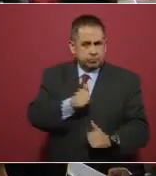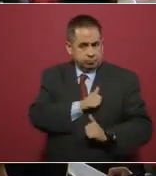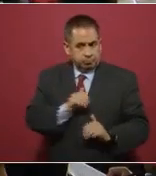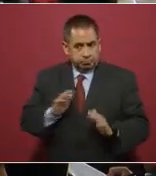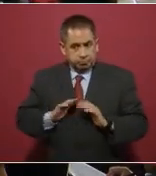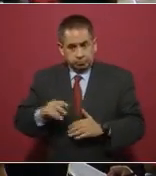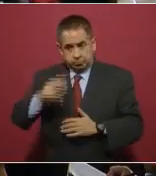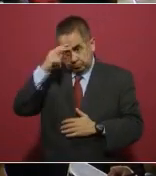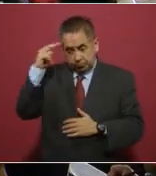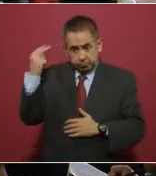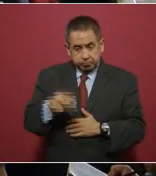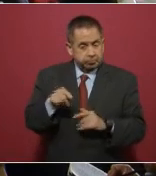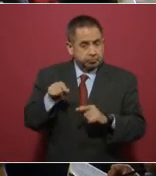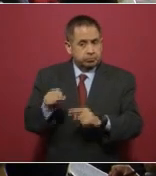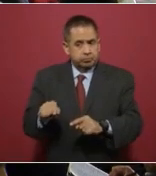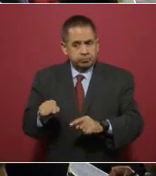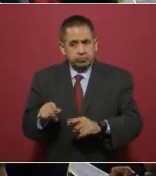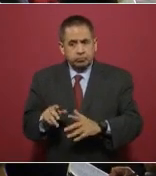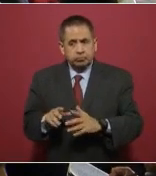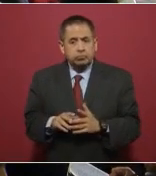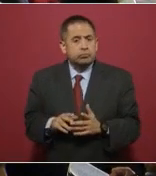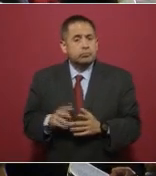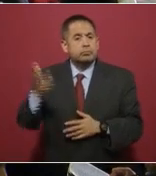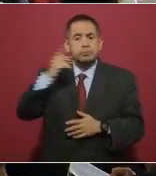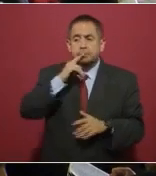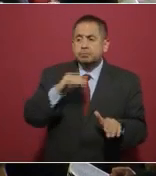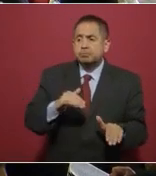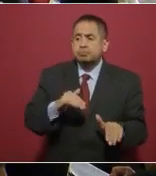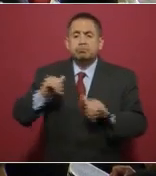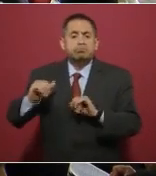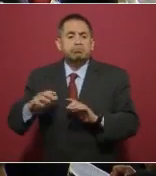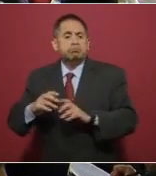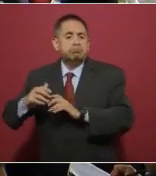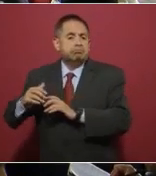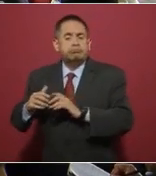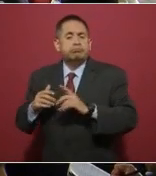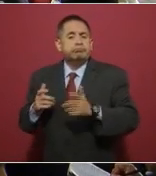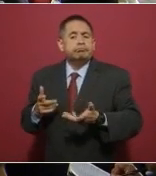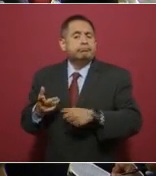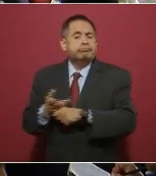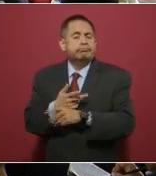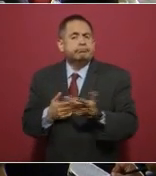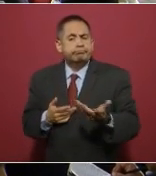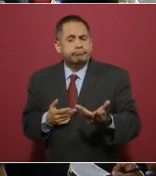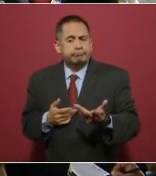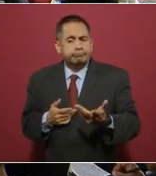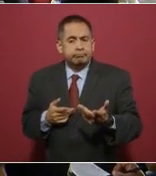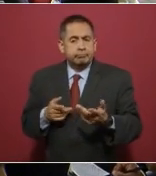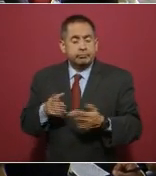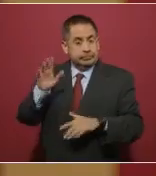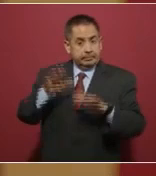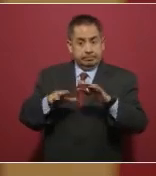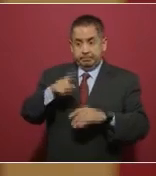Mexicano no ha actuado de manera